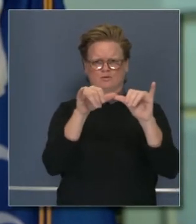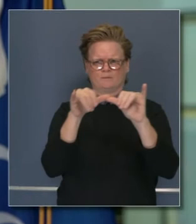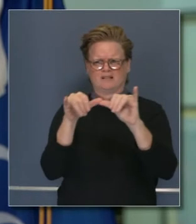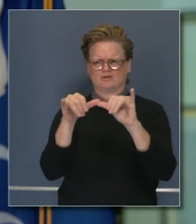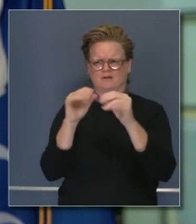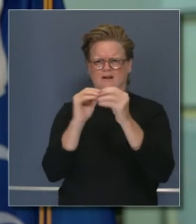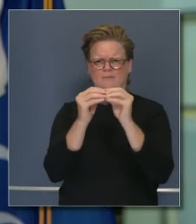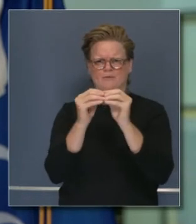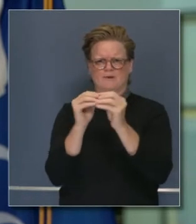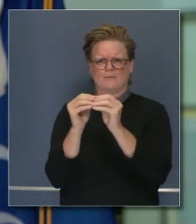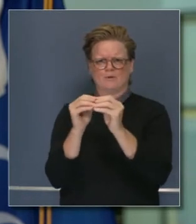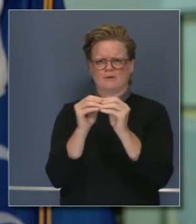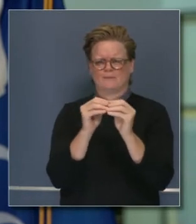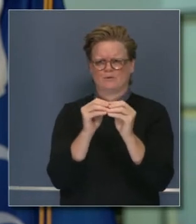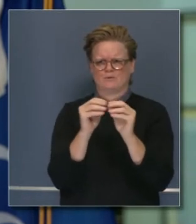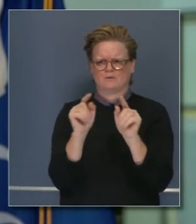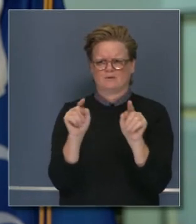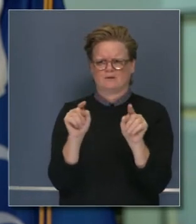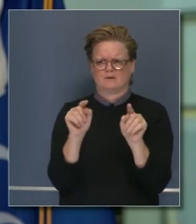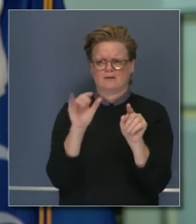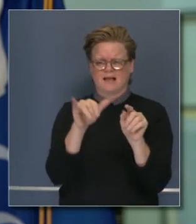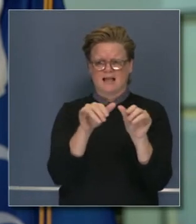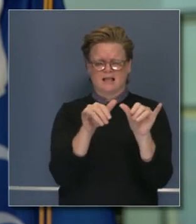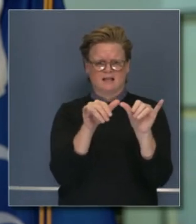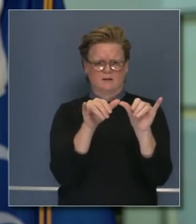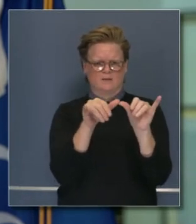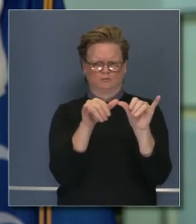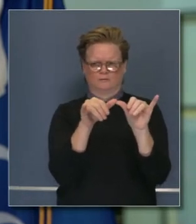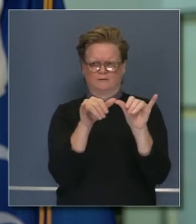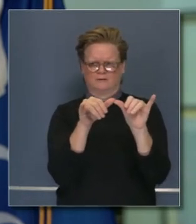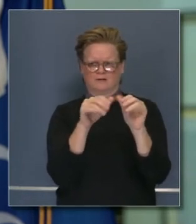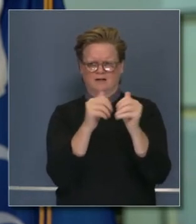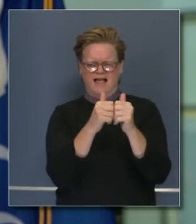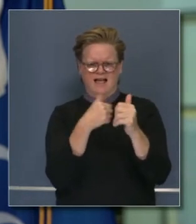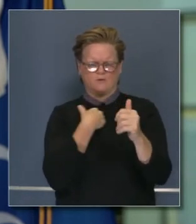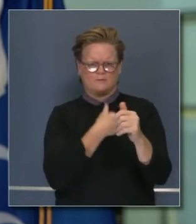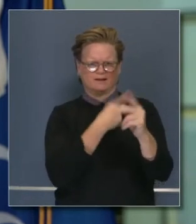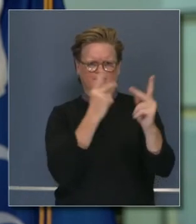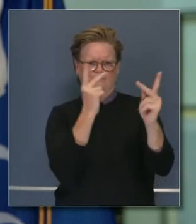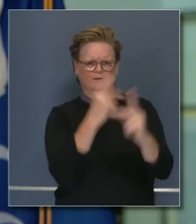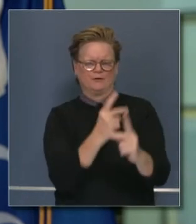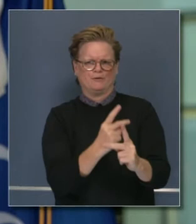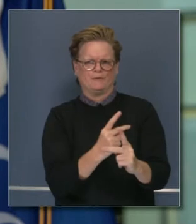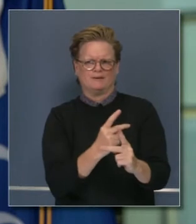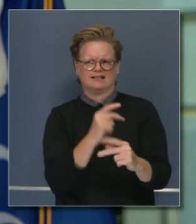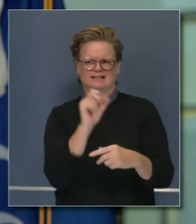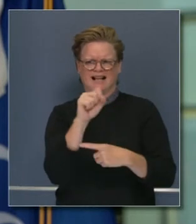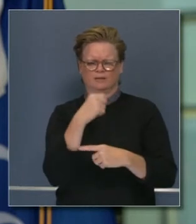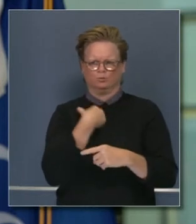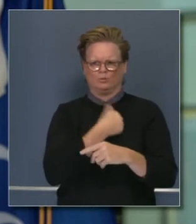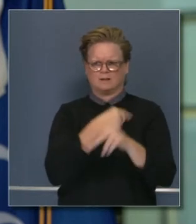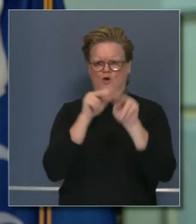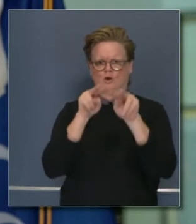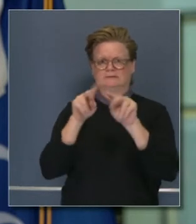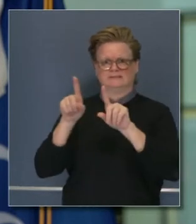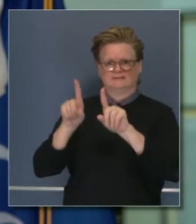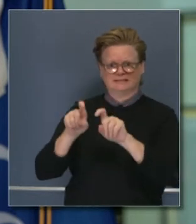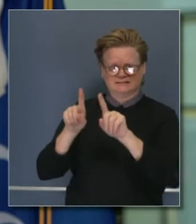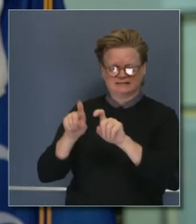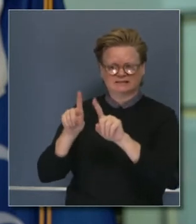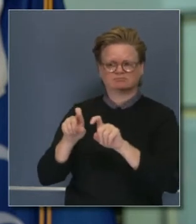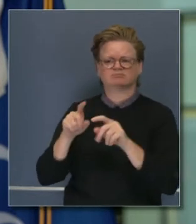métricos. No son los métricos más tempranos, pero son bastante tempranos en algunas pruebas y nuestra capacidad